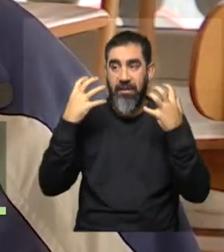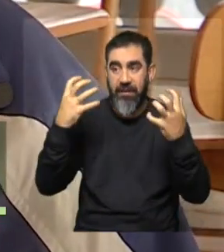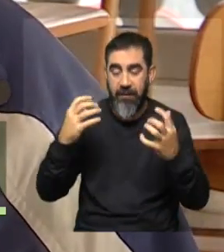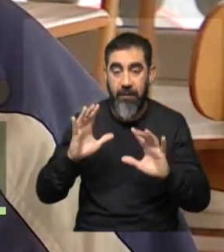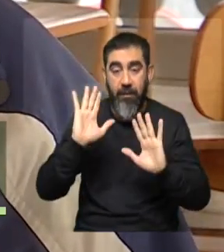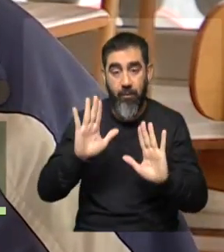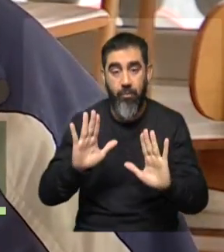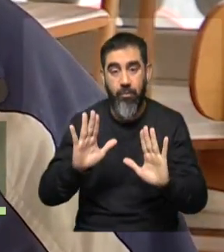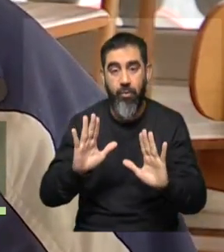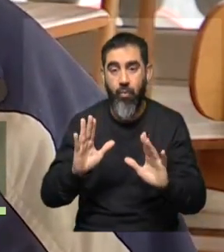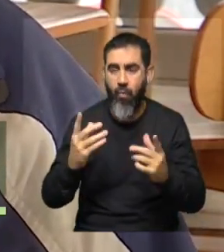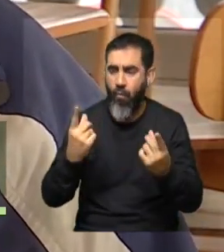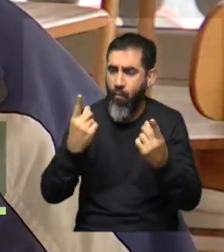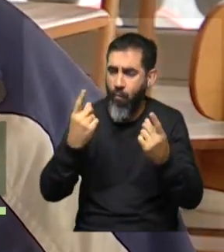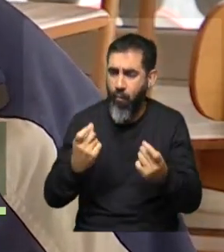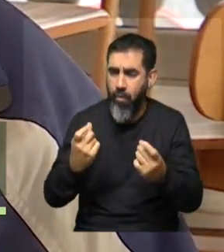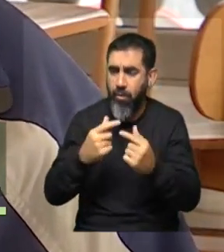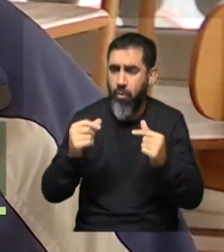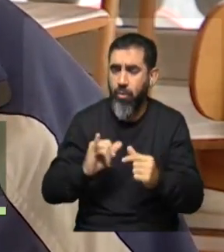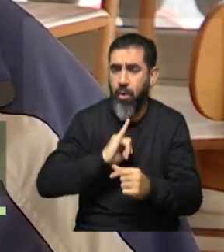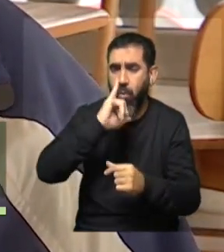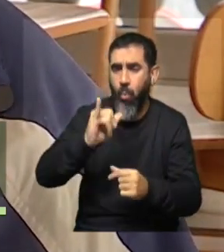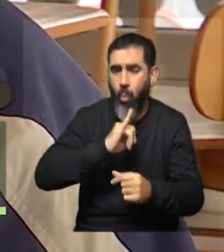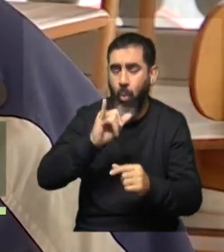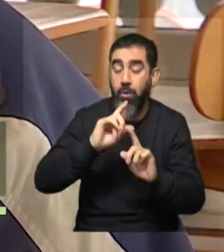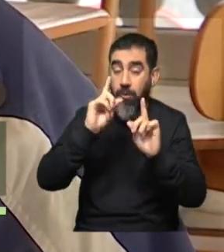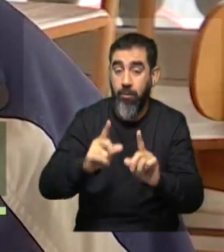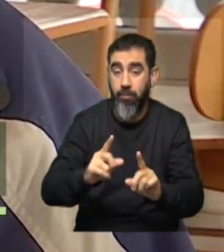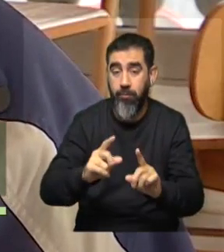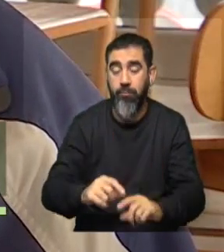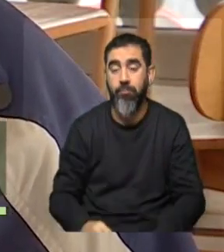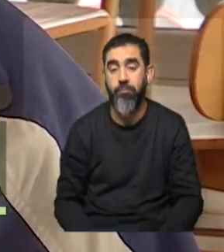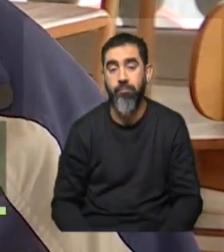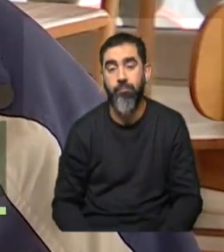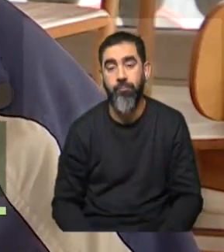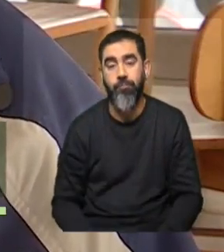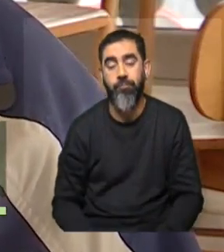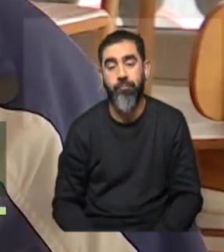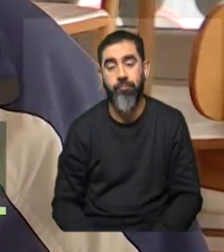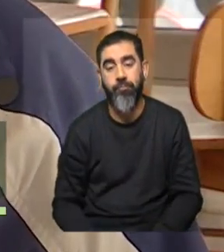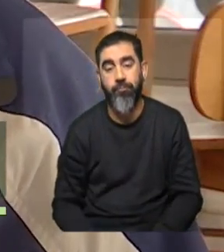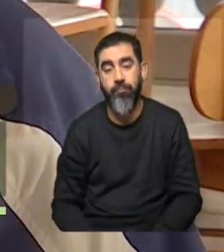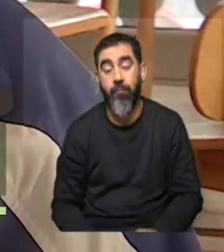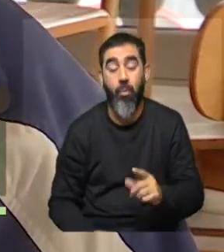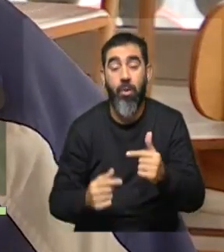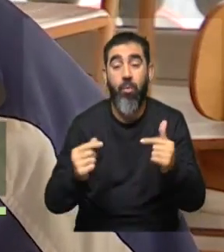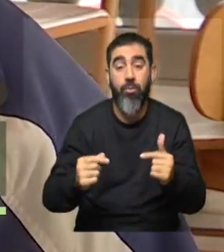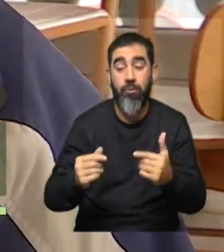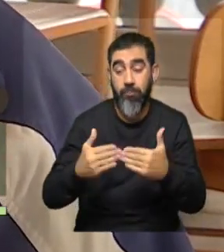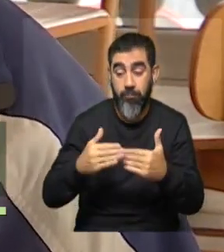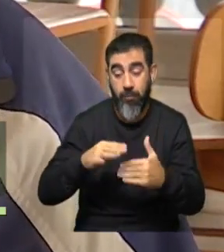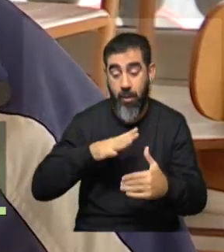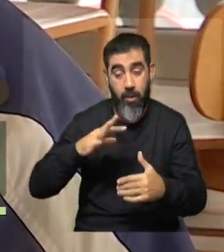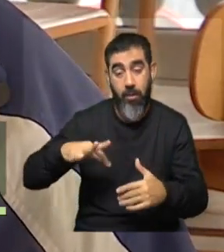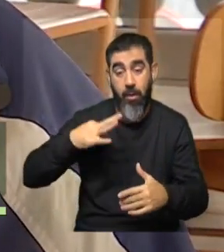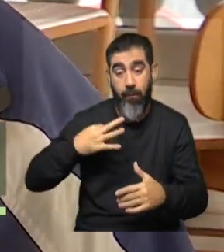y con la crudeza y con la crueldad que que tenía la hora de retratar cierto ciertas cosas muy cercanas a nosotros